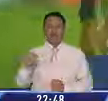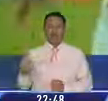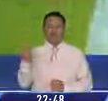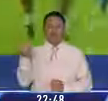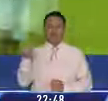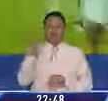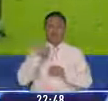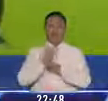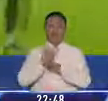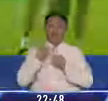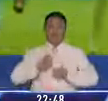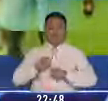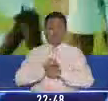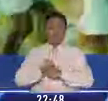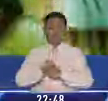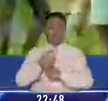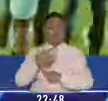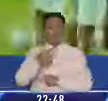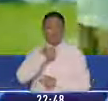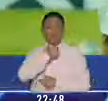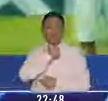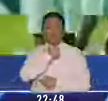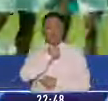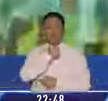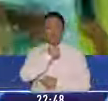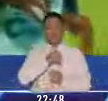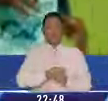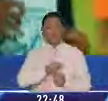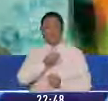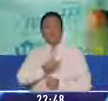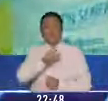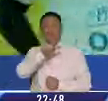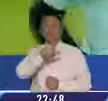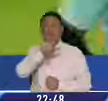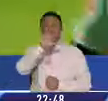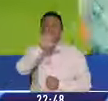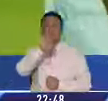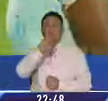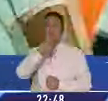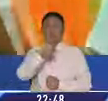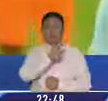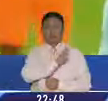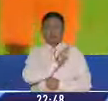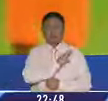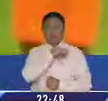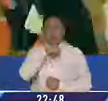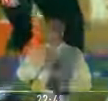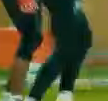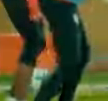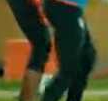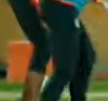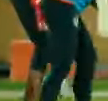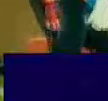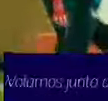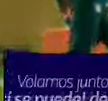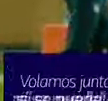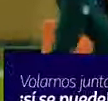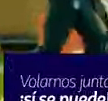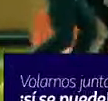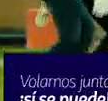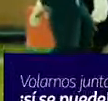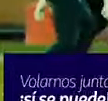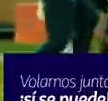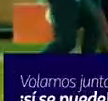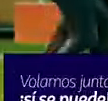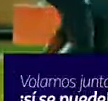equipo de todos entrenará a puerta cerrada. Alfaro buscará en esta última práctica la alineación y el sistema para enfrentar al equipo de